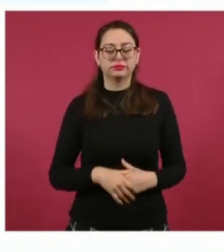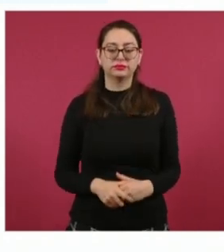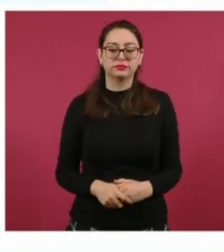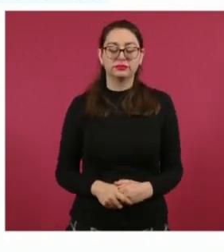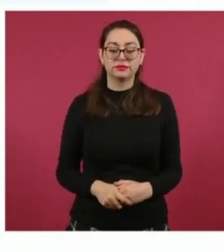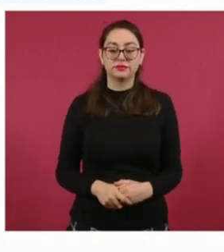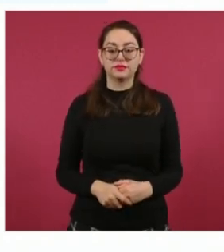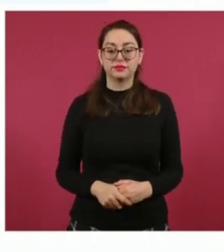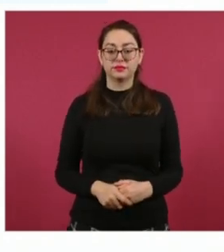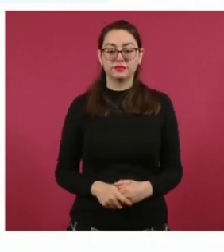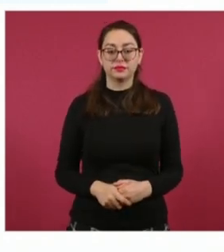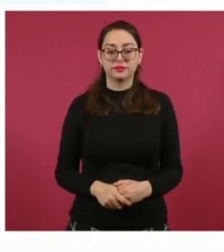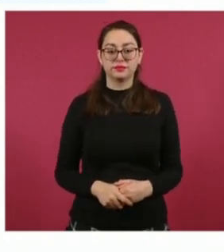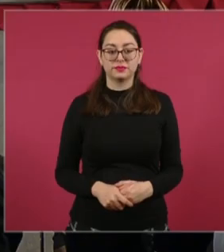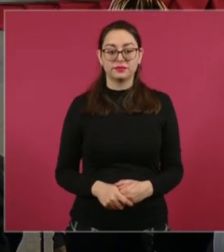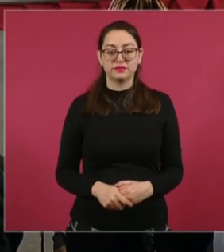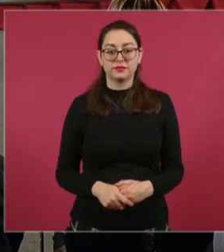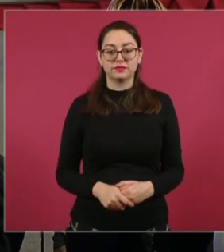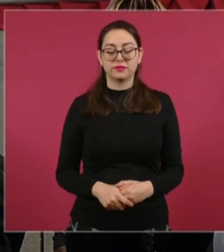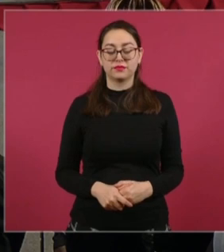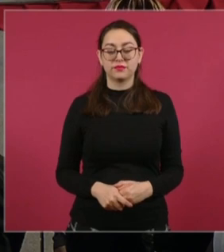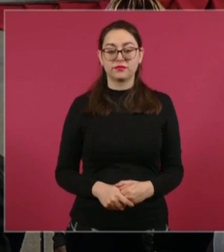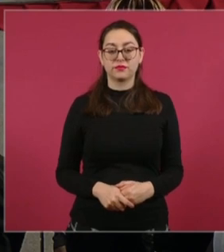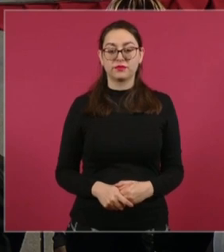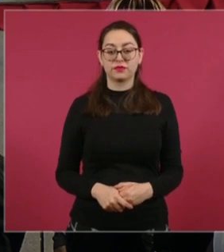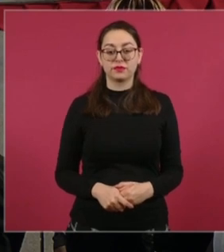Los del prójimo. Sí.